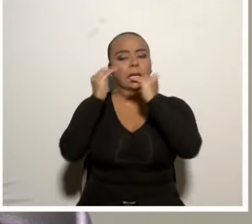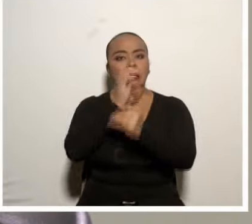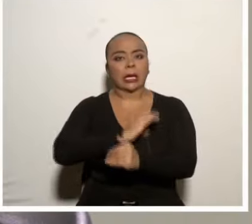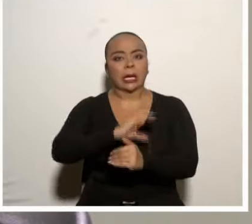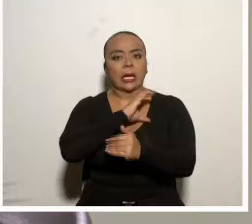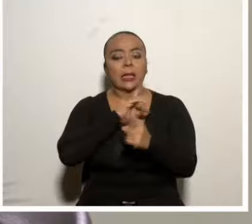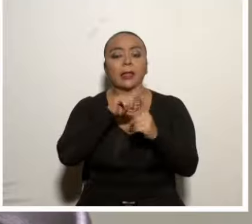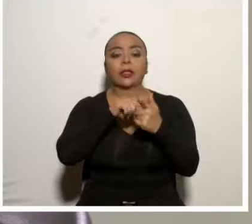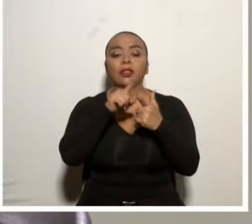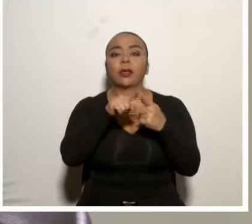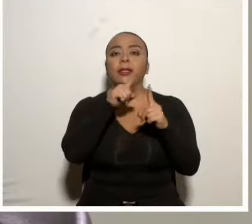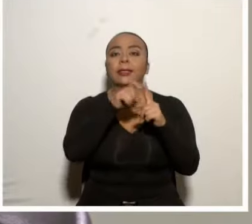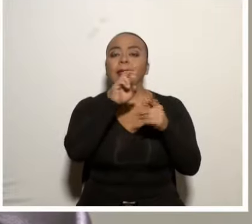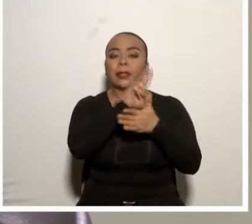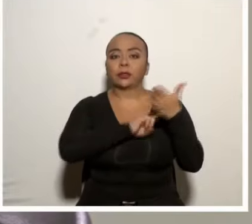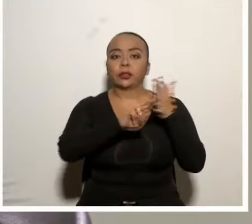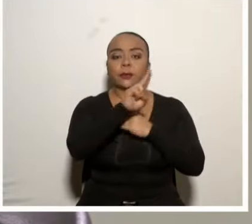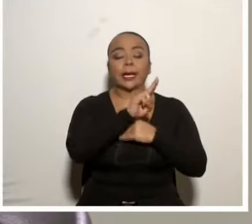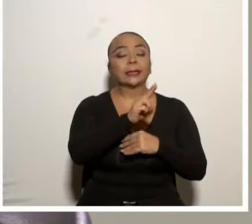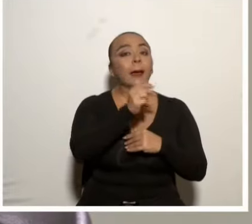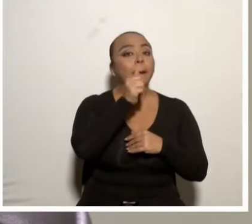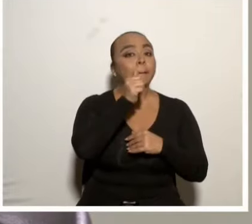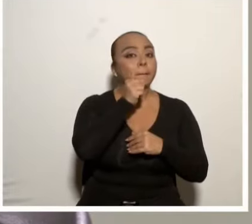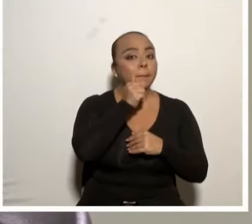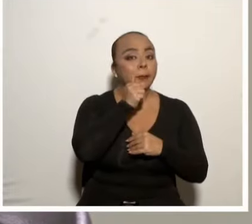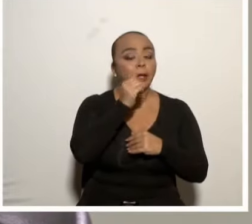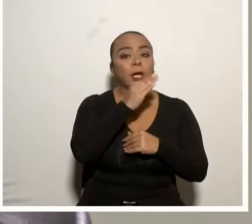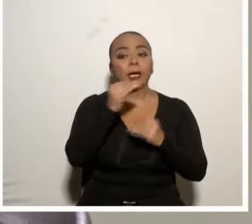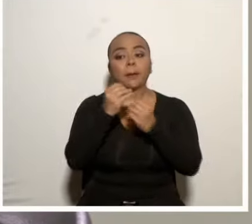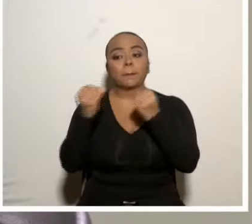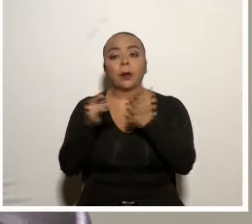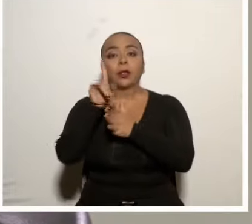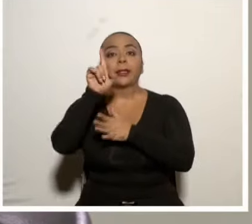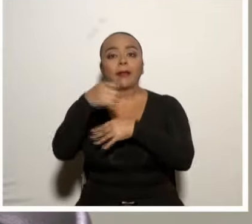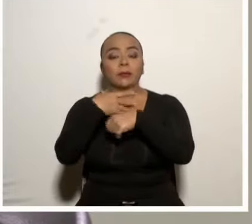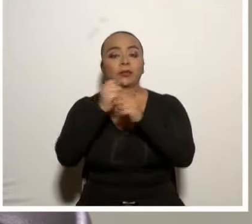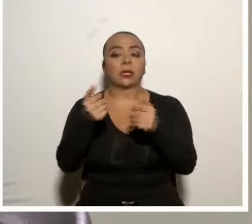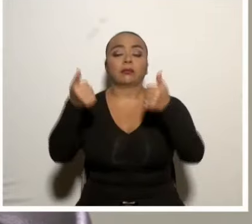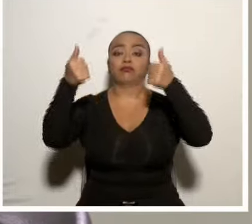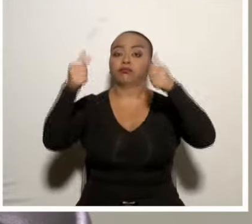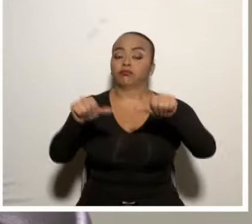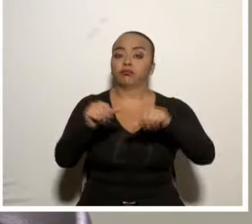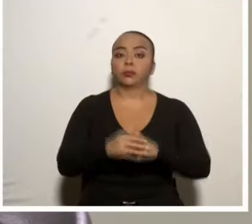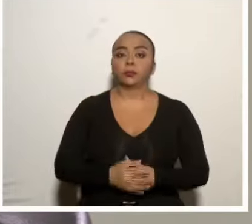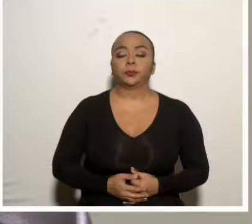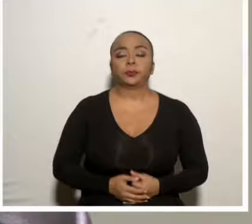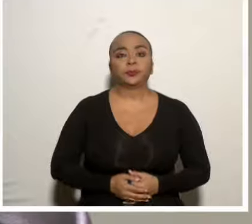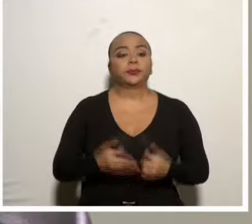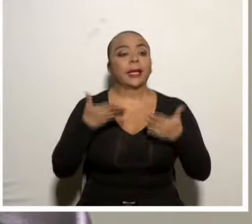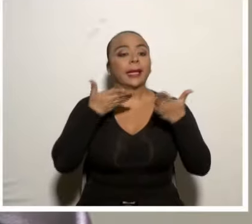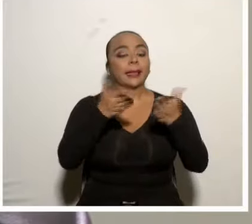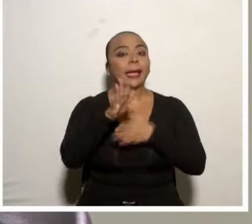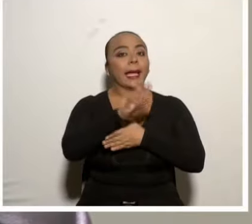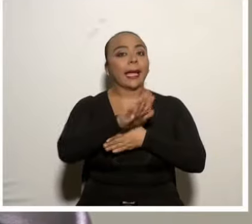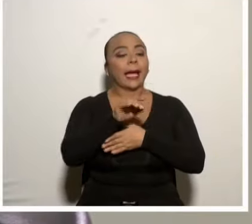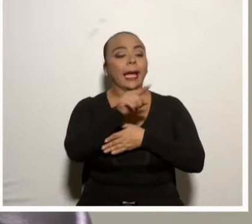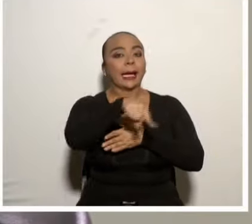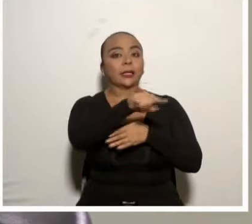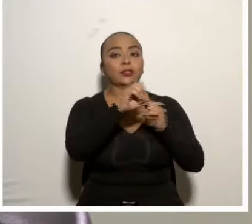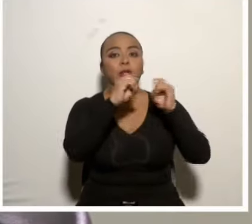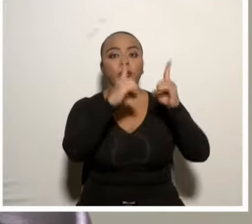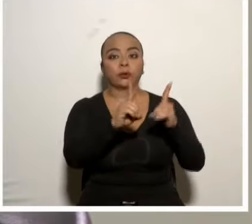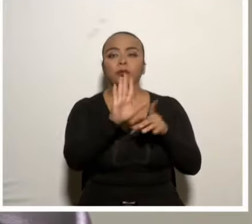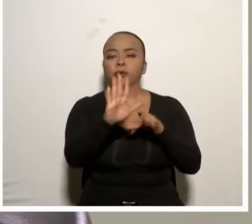desde las universidades público y privado tenemos que hacer ese consenso de lo que se les da a estos educadores en